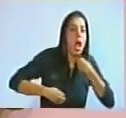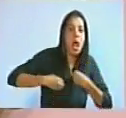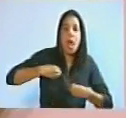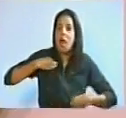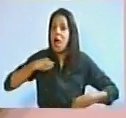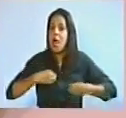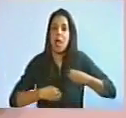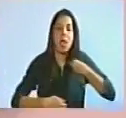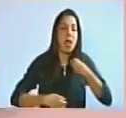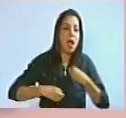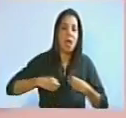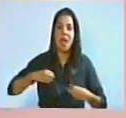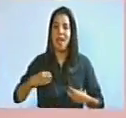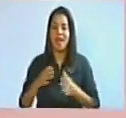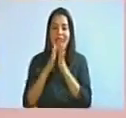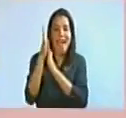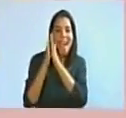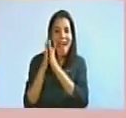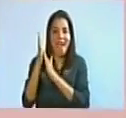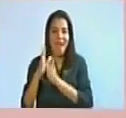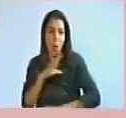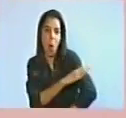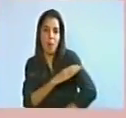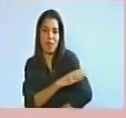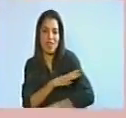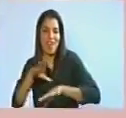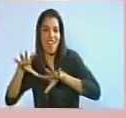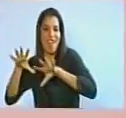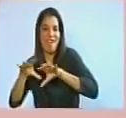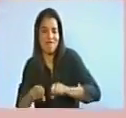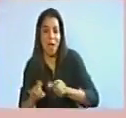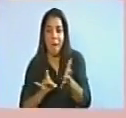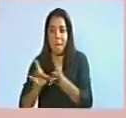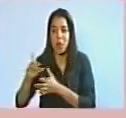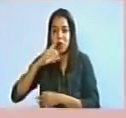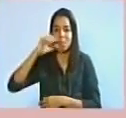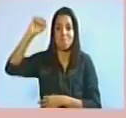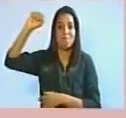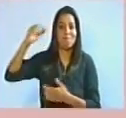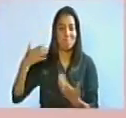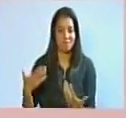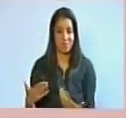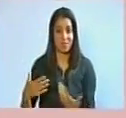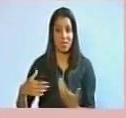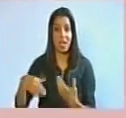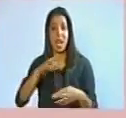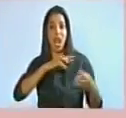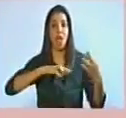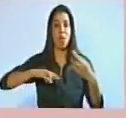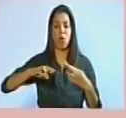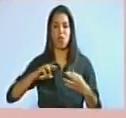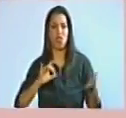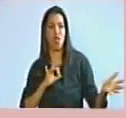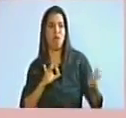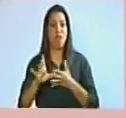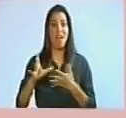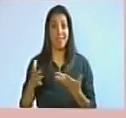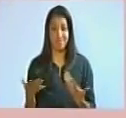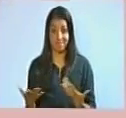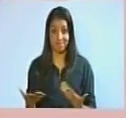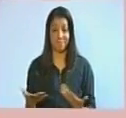desespere, y en su desesperación y angustia reaccione dejando solo al gobierno revolucionario. Ese es el hecho